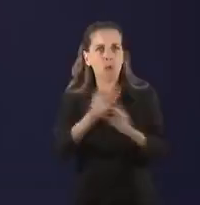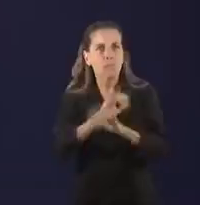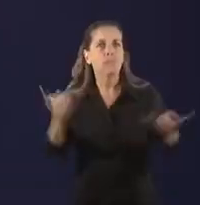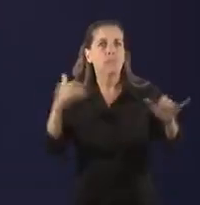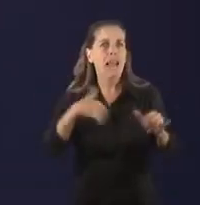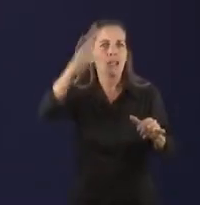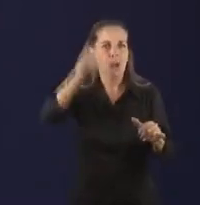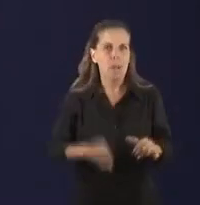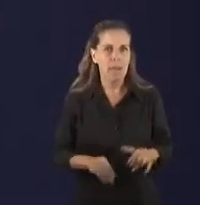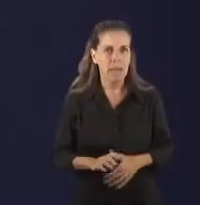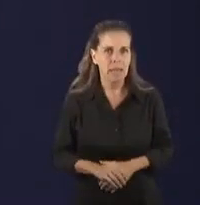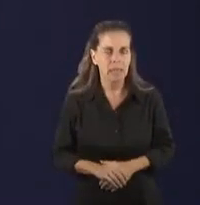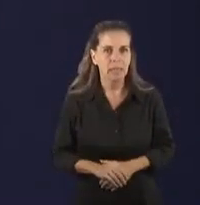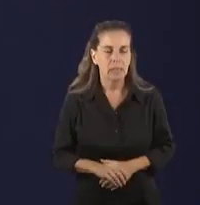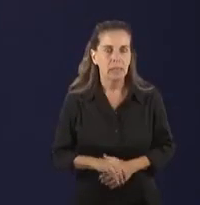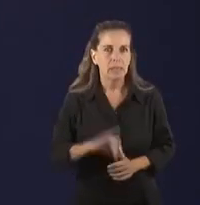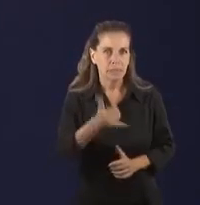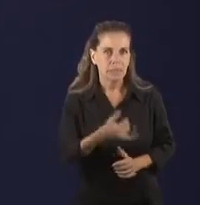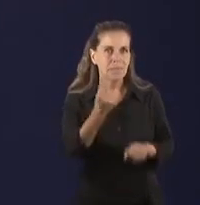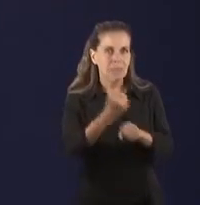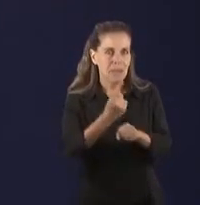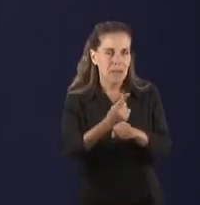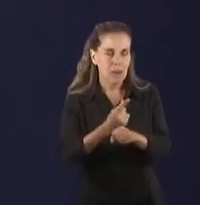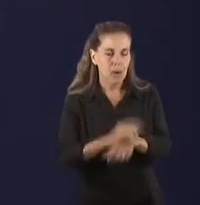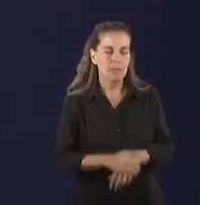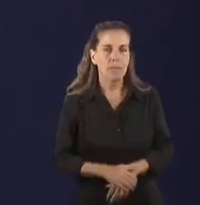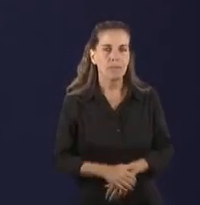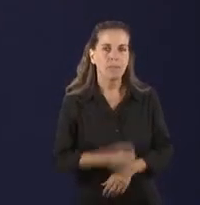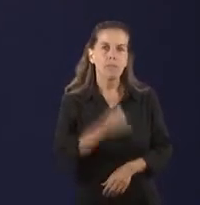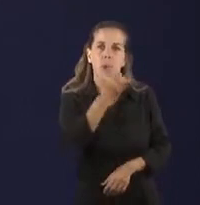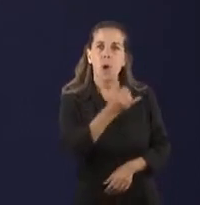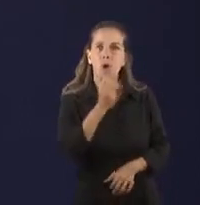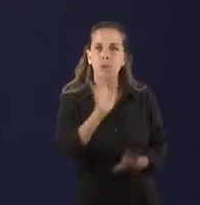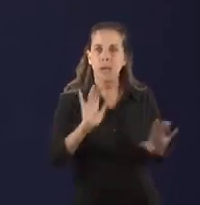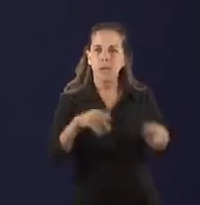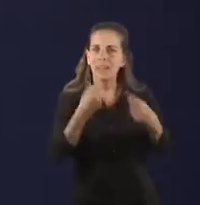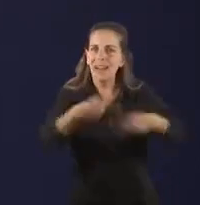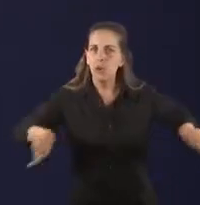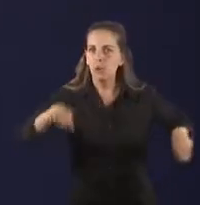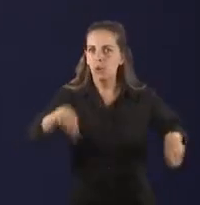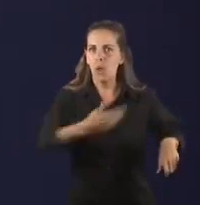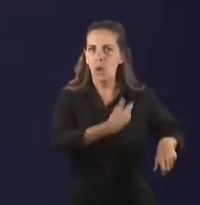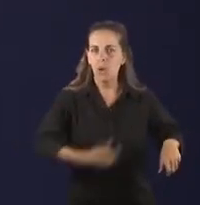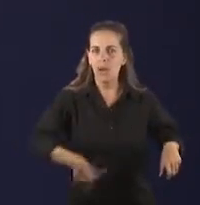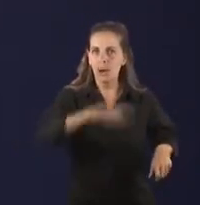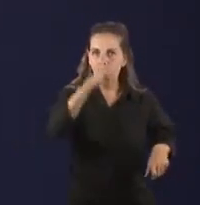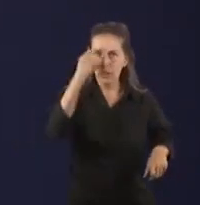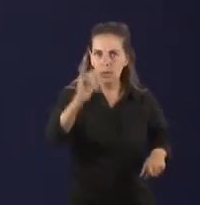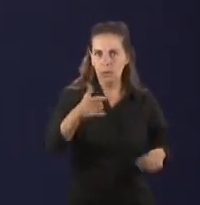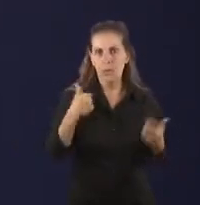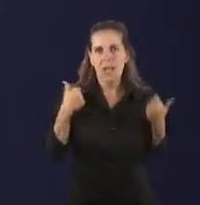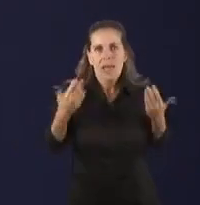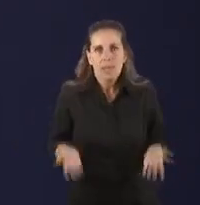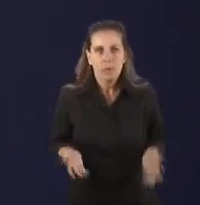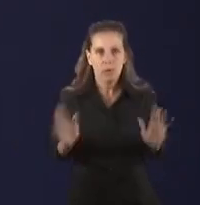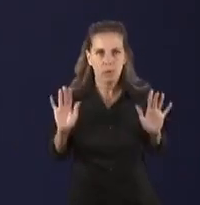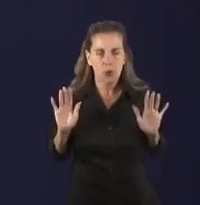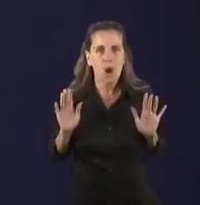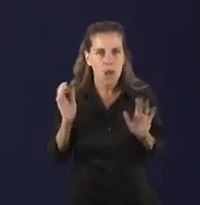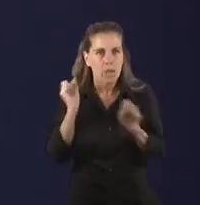Bueno, en principio, contarte que todos los recursos del Gobierno Nacional están a disposición. De hecho, hay un trabajo